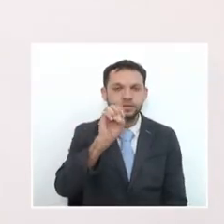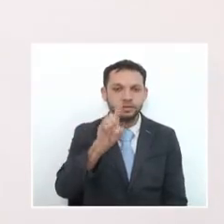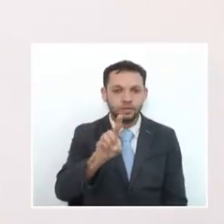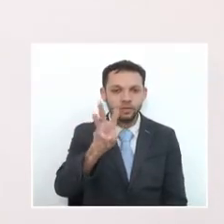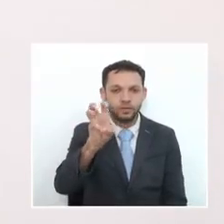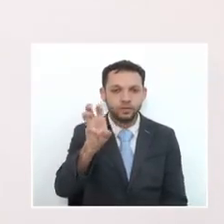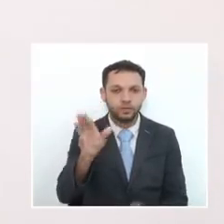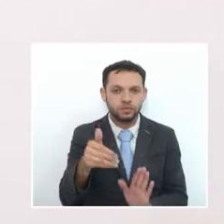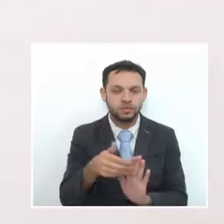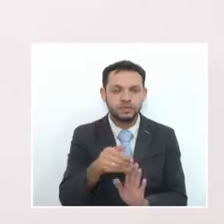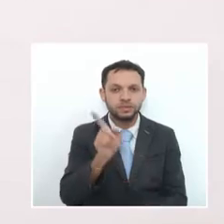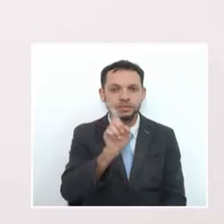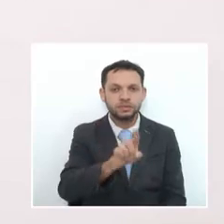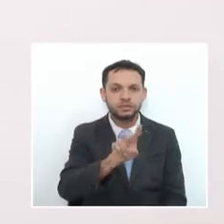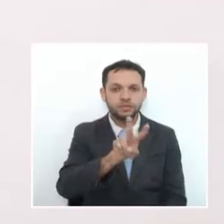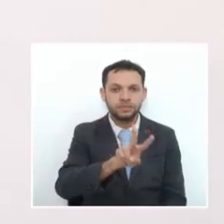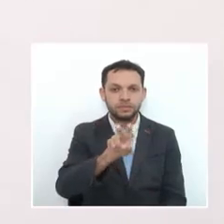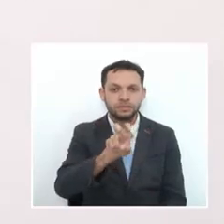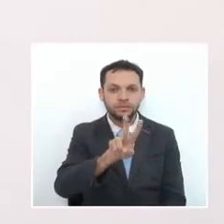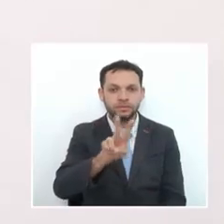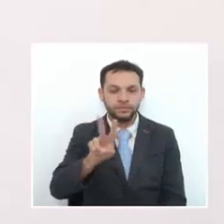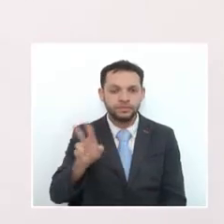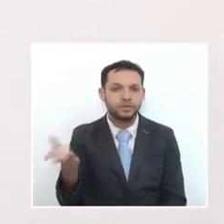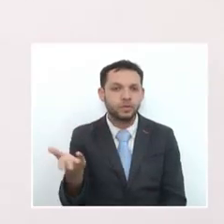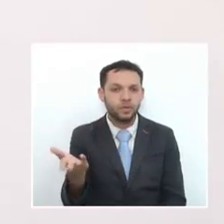018127222. Alba en Cali, bienvenida, Alba.